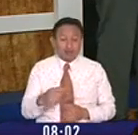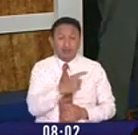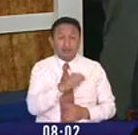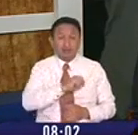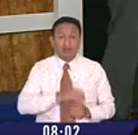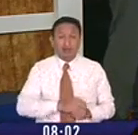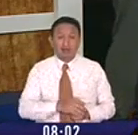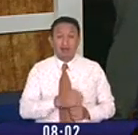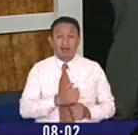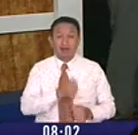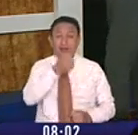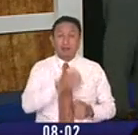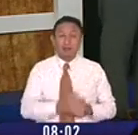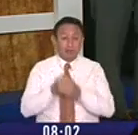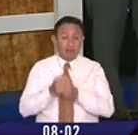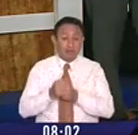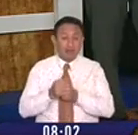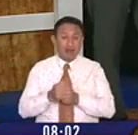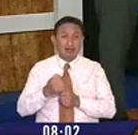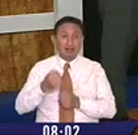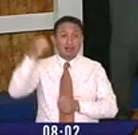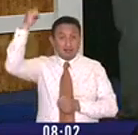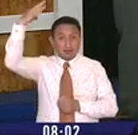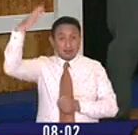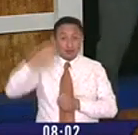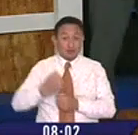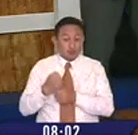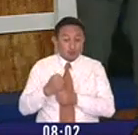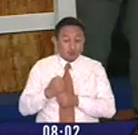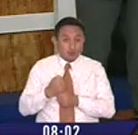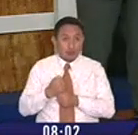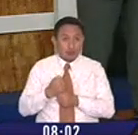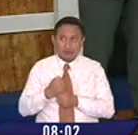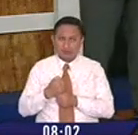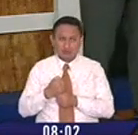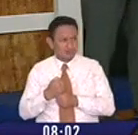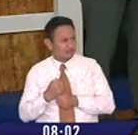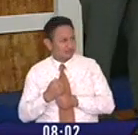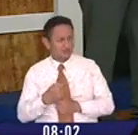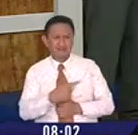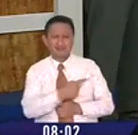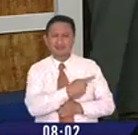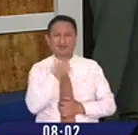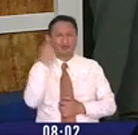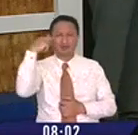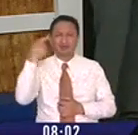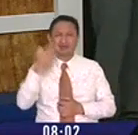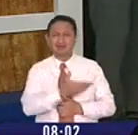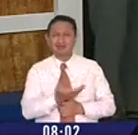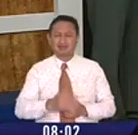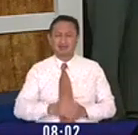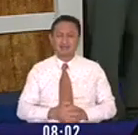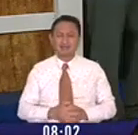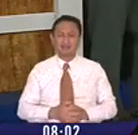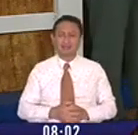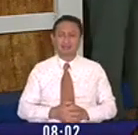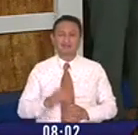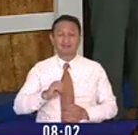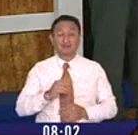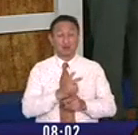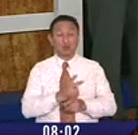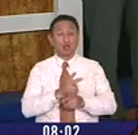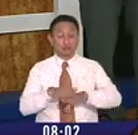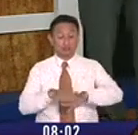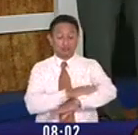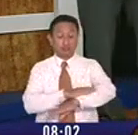del paraguas. Entonces hace sol, estoy con el paraguas así y me quedan viendo, pobrecito, loquito ha de ser, ¿no? Hay que proteger la piel, hay que proteger